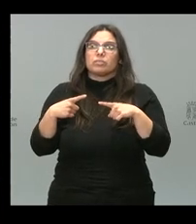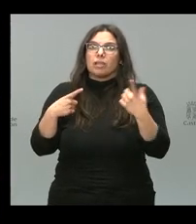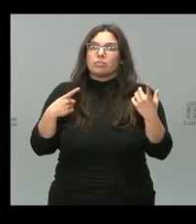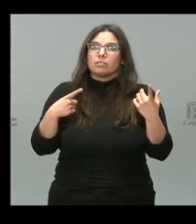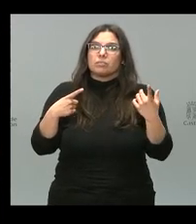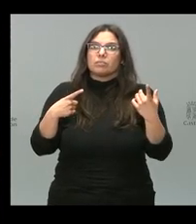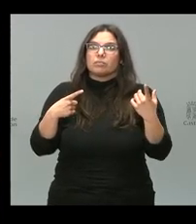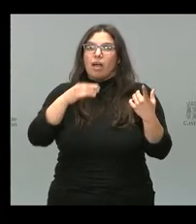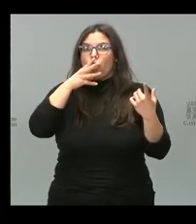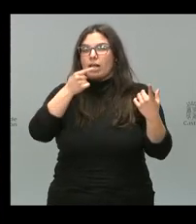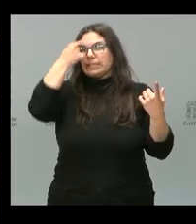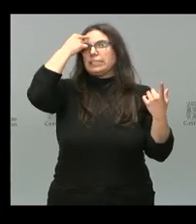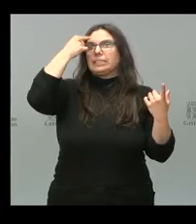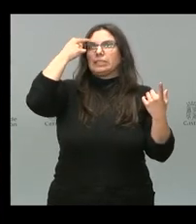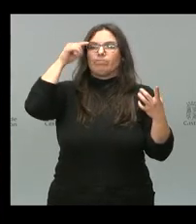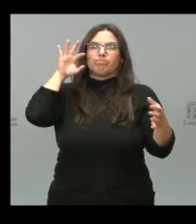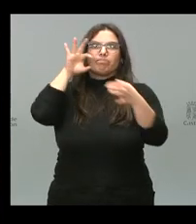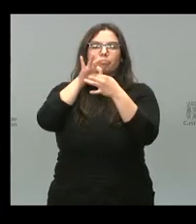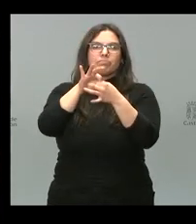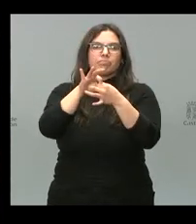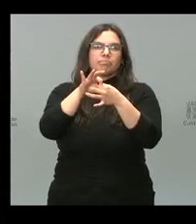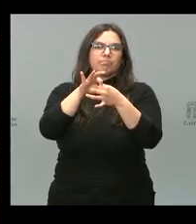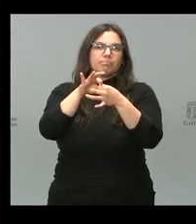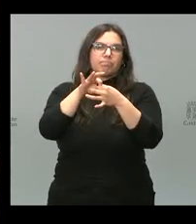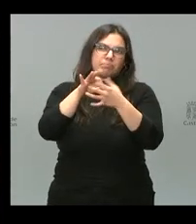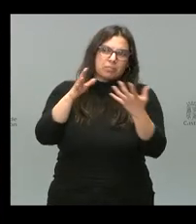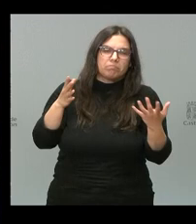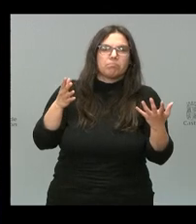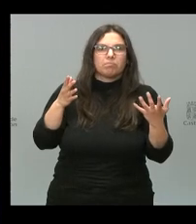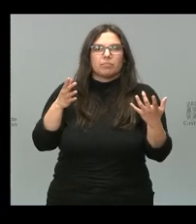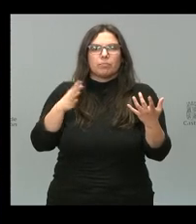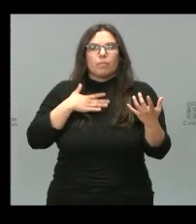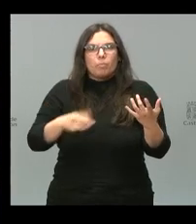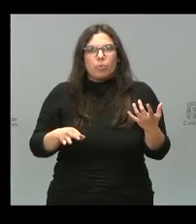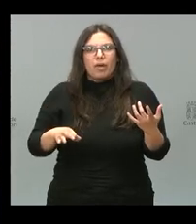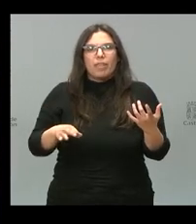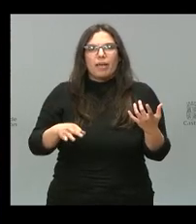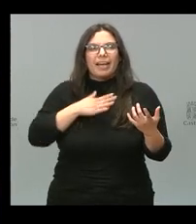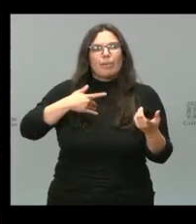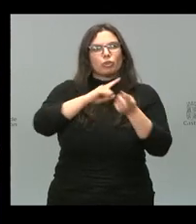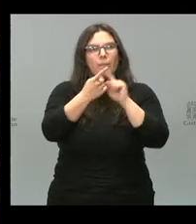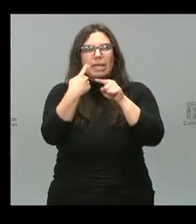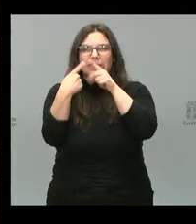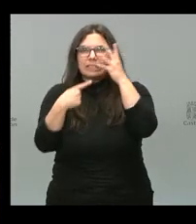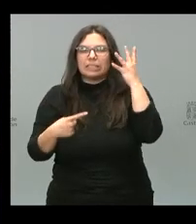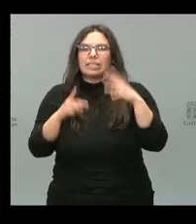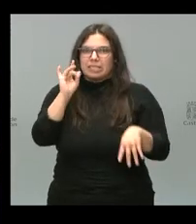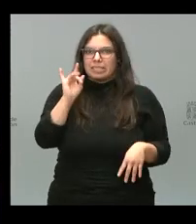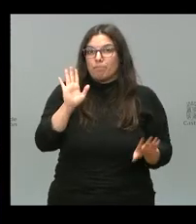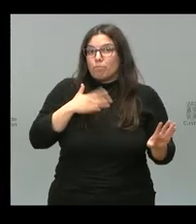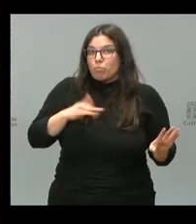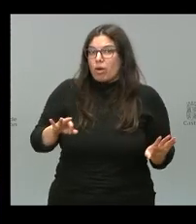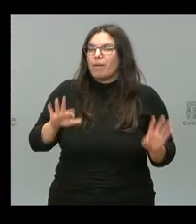nos pueden venir a la cabeza de lo que bueno Pues a lo mejor nos gustaría cambiar pero yo quiero